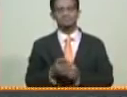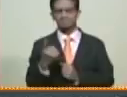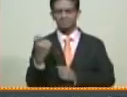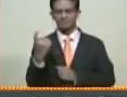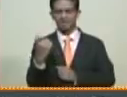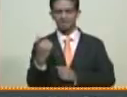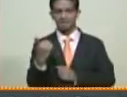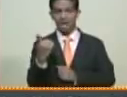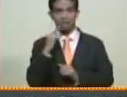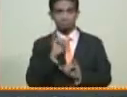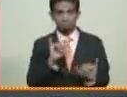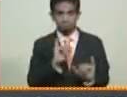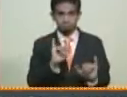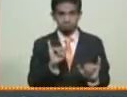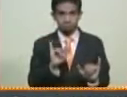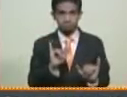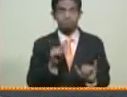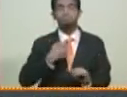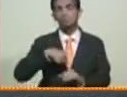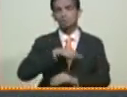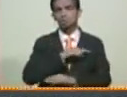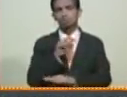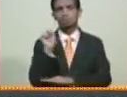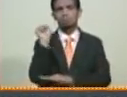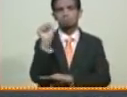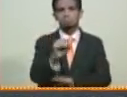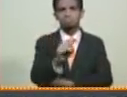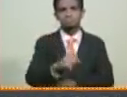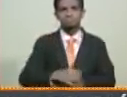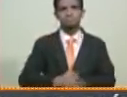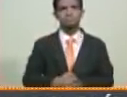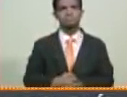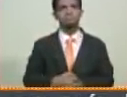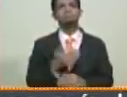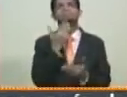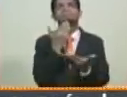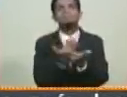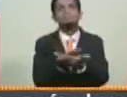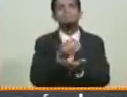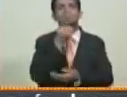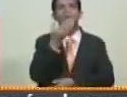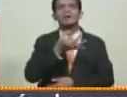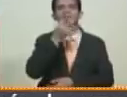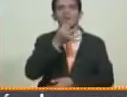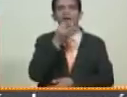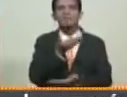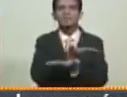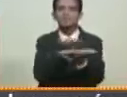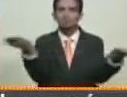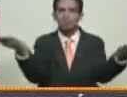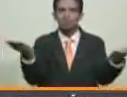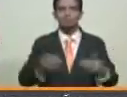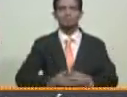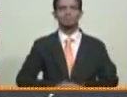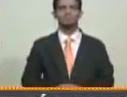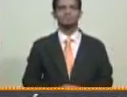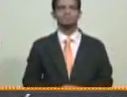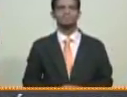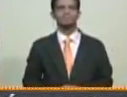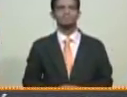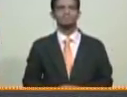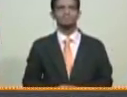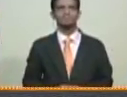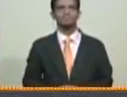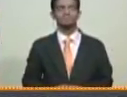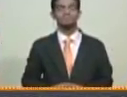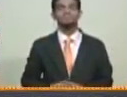Listo. Nosotros venceremos. Gracias por todo. Buenas tardes a todas y a todos. Bien, escuchaban